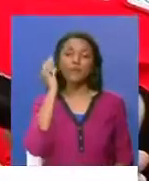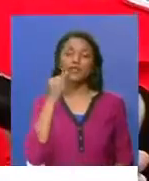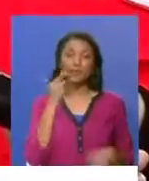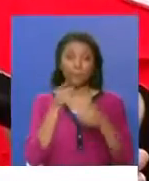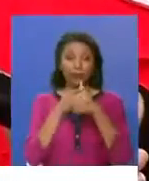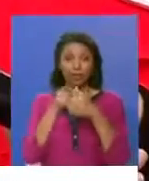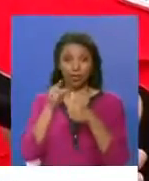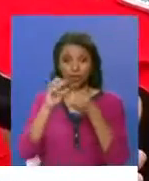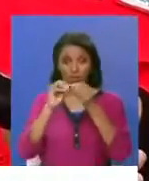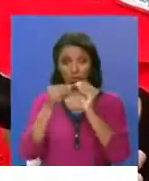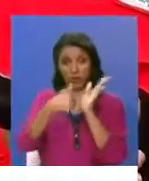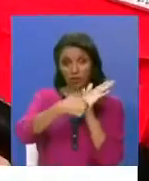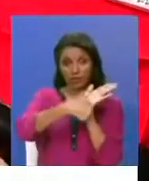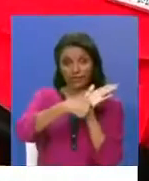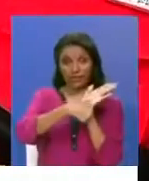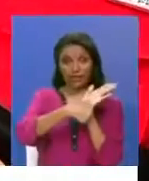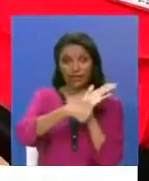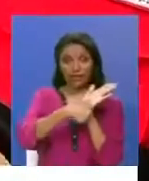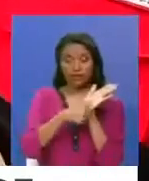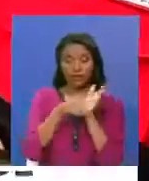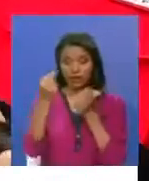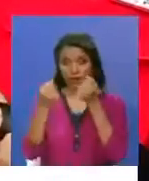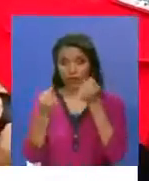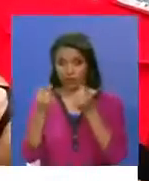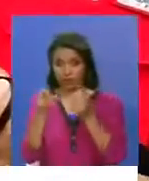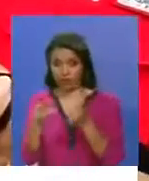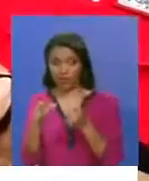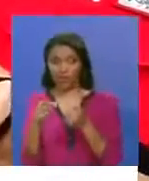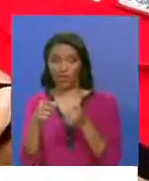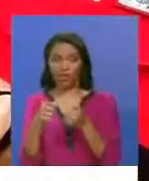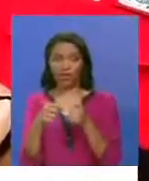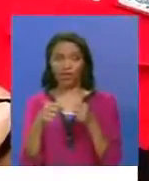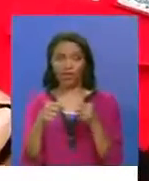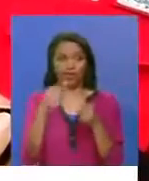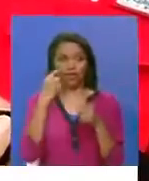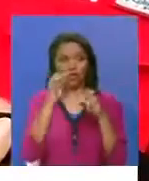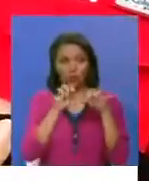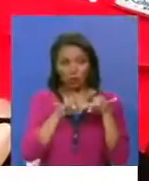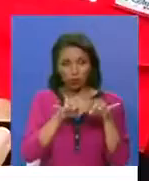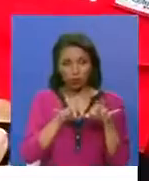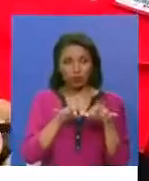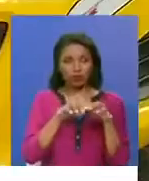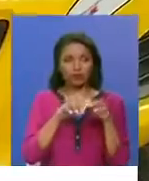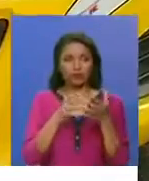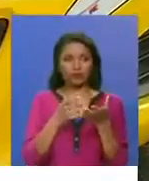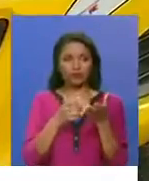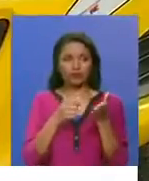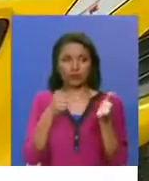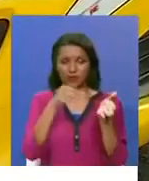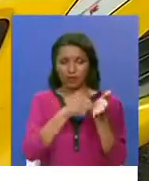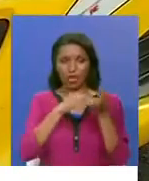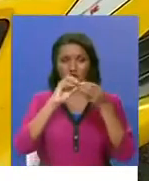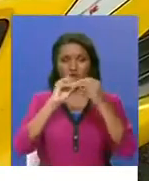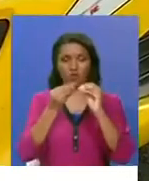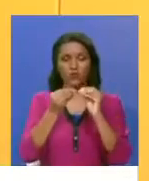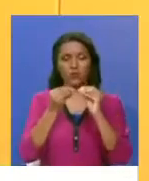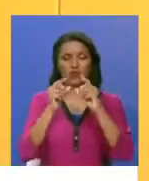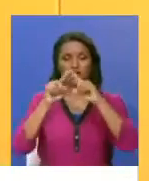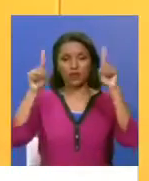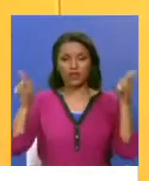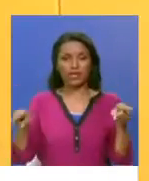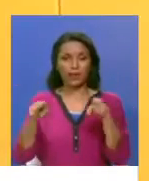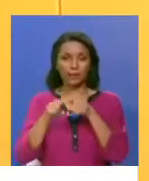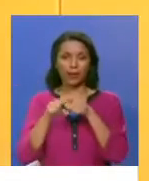cédula de la persona del vehículo y aquí entra donde voy a poner toda la información. Voy a ingresar el número de la placa,